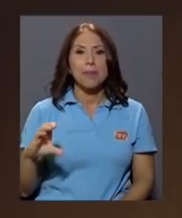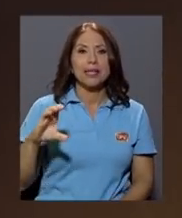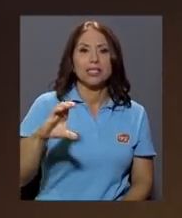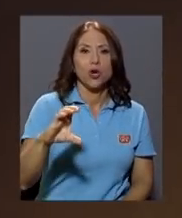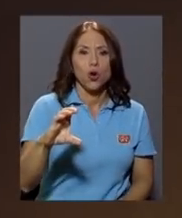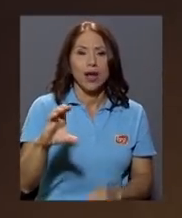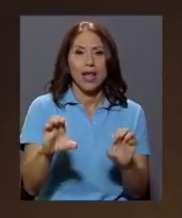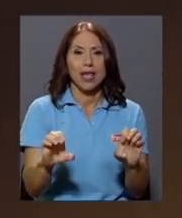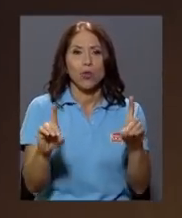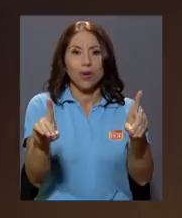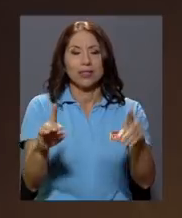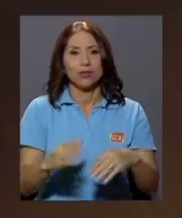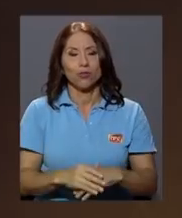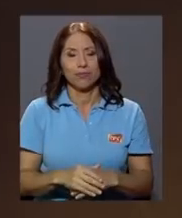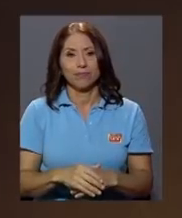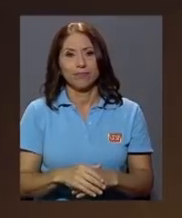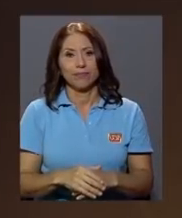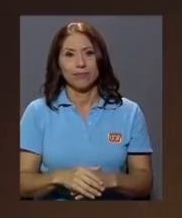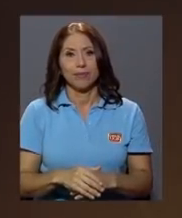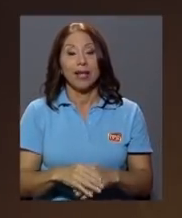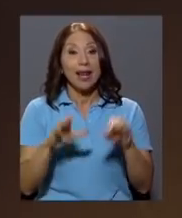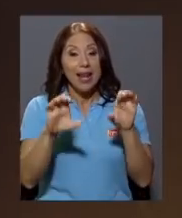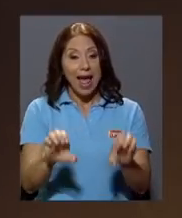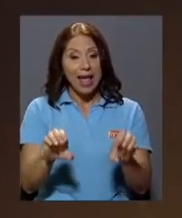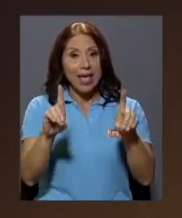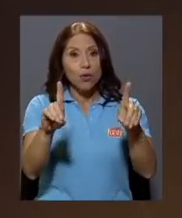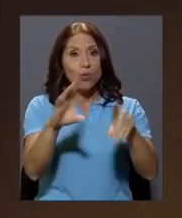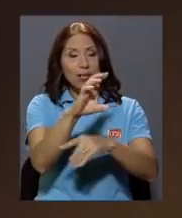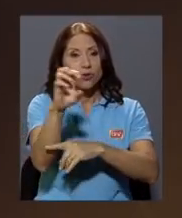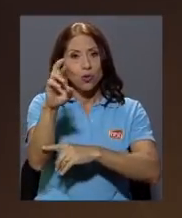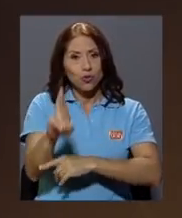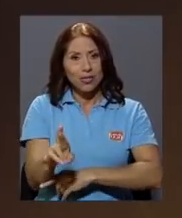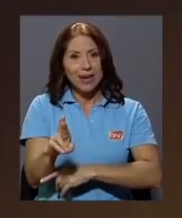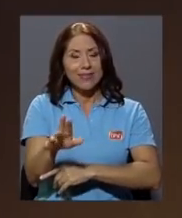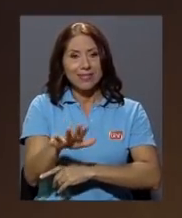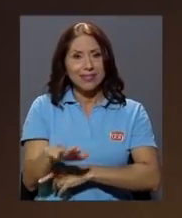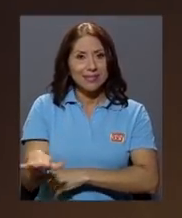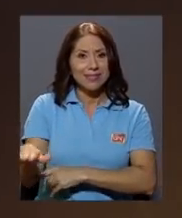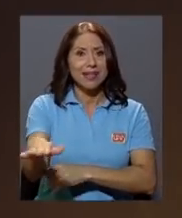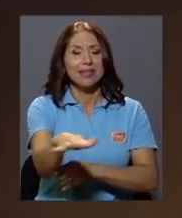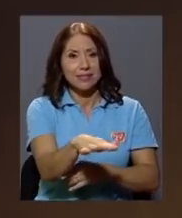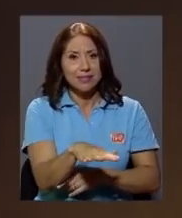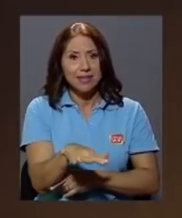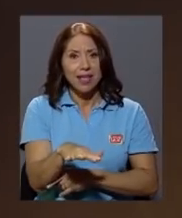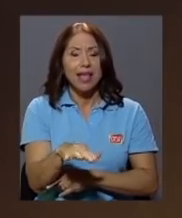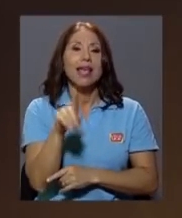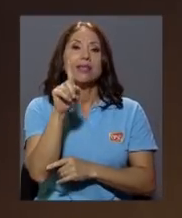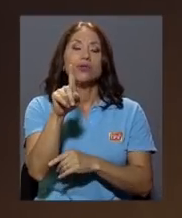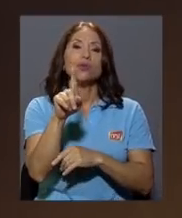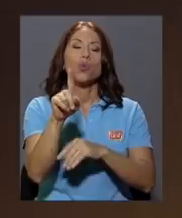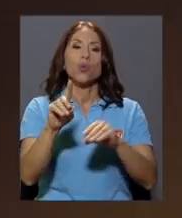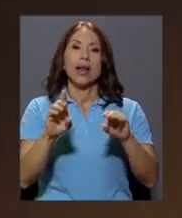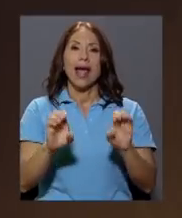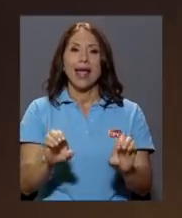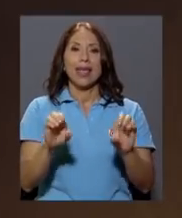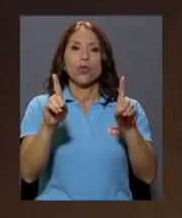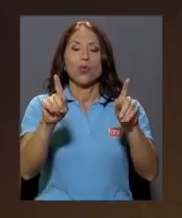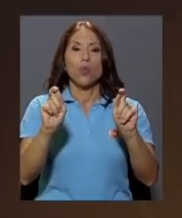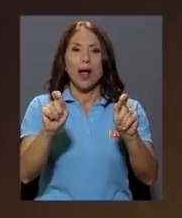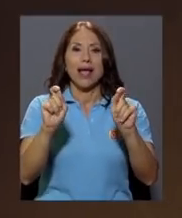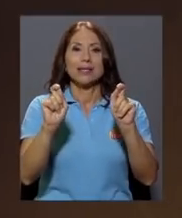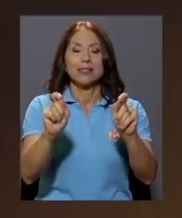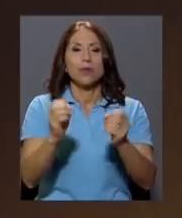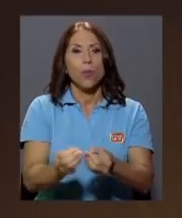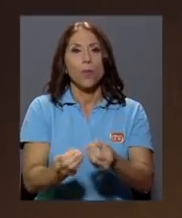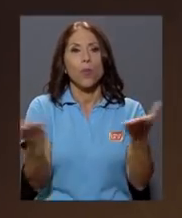en educación. La educación costarricense es una educación